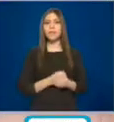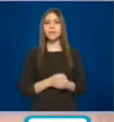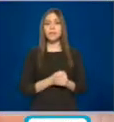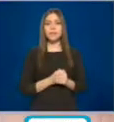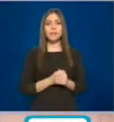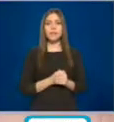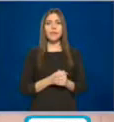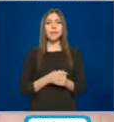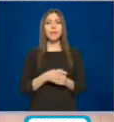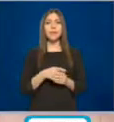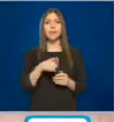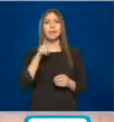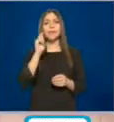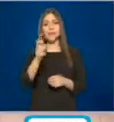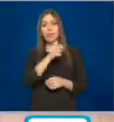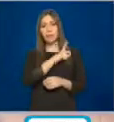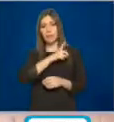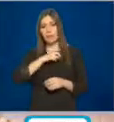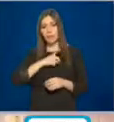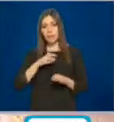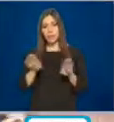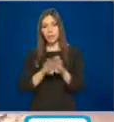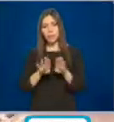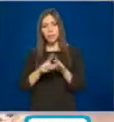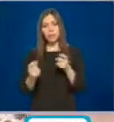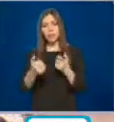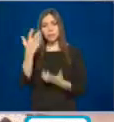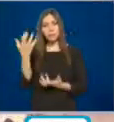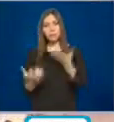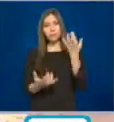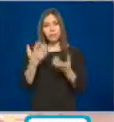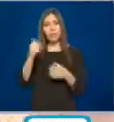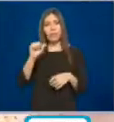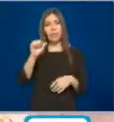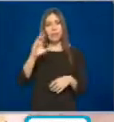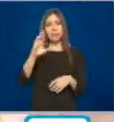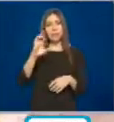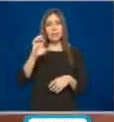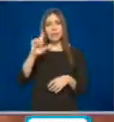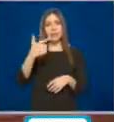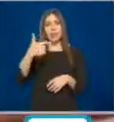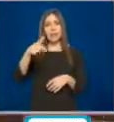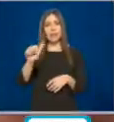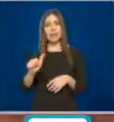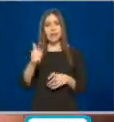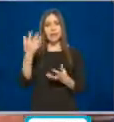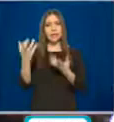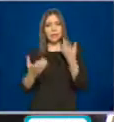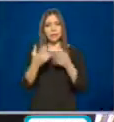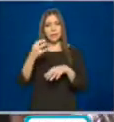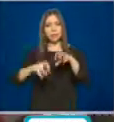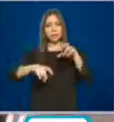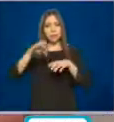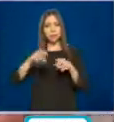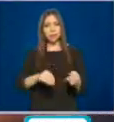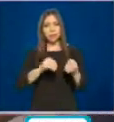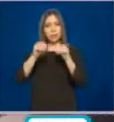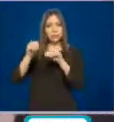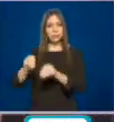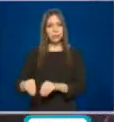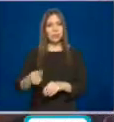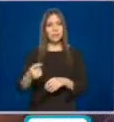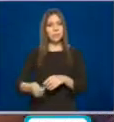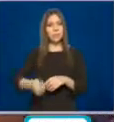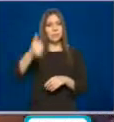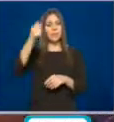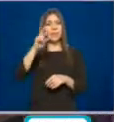que tenemos que hacer es blanquear nuestras acelgas. Nosotros vamos a comprar la acelga, que es como un tipo espinaca, señora. Es esta hierbita